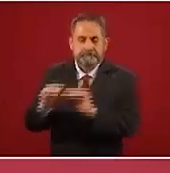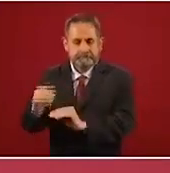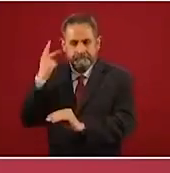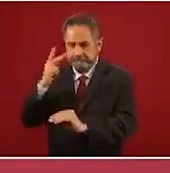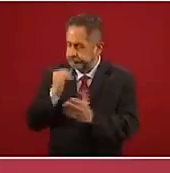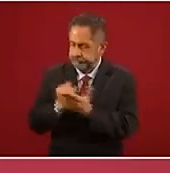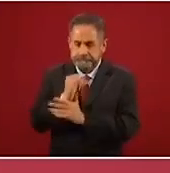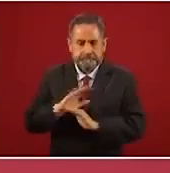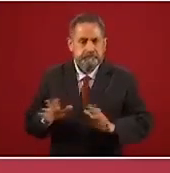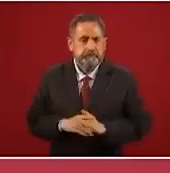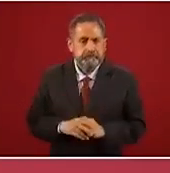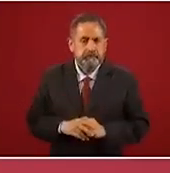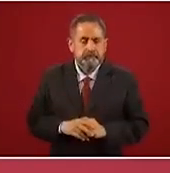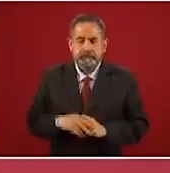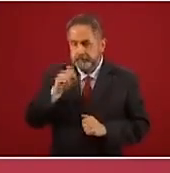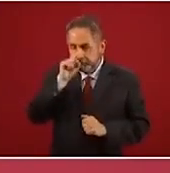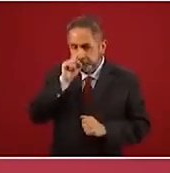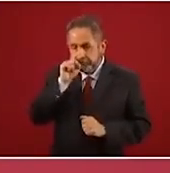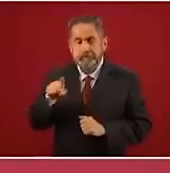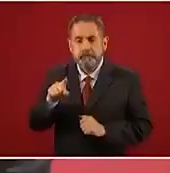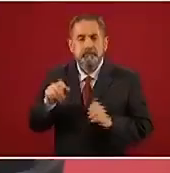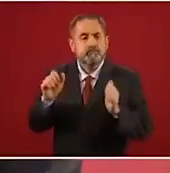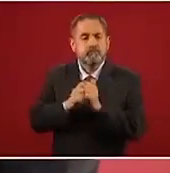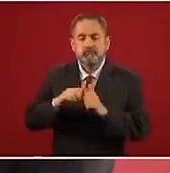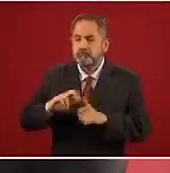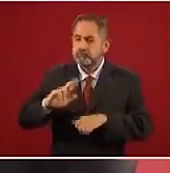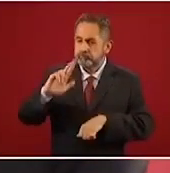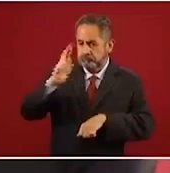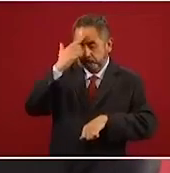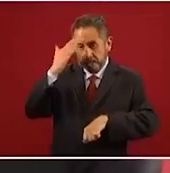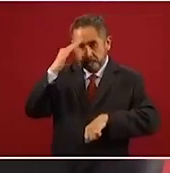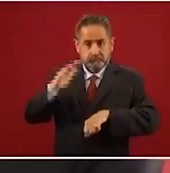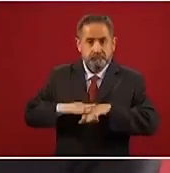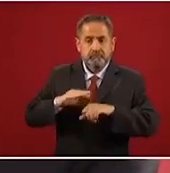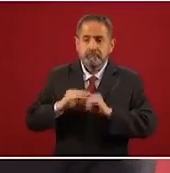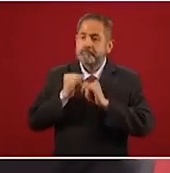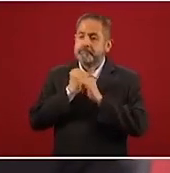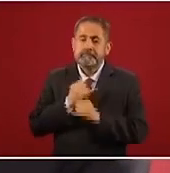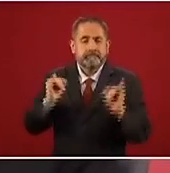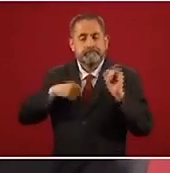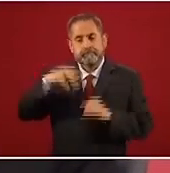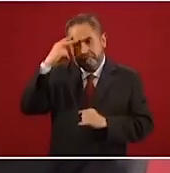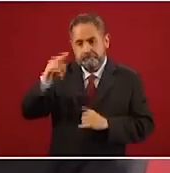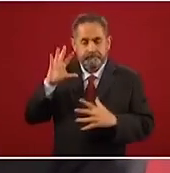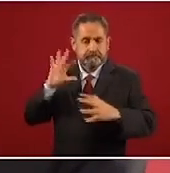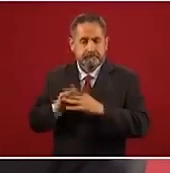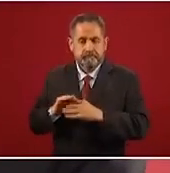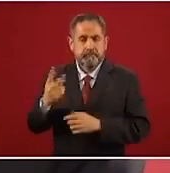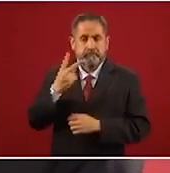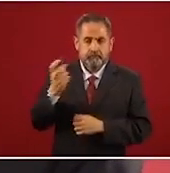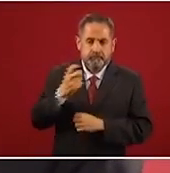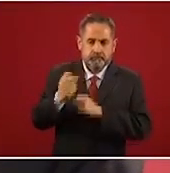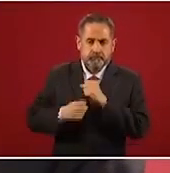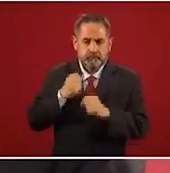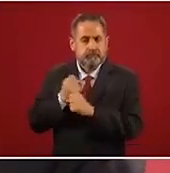y coincide con la conmemoración de la independencia de México, los 200 años